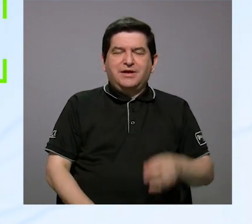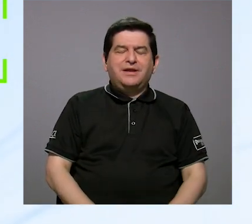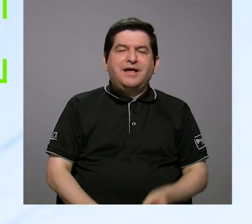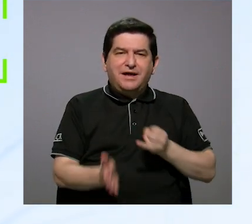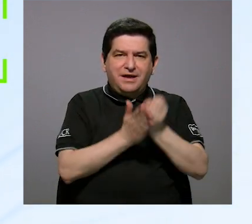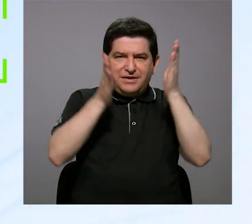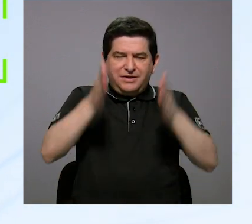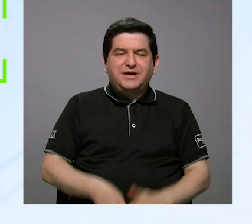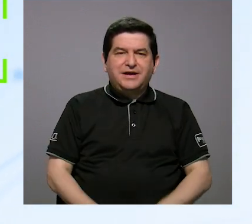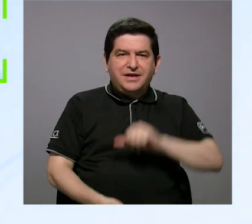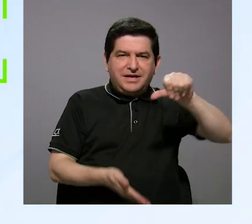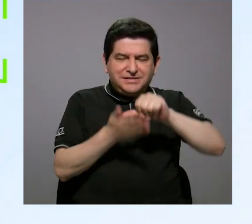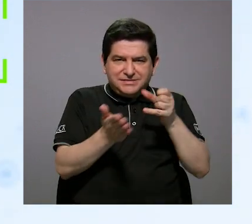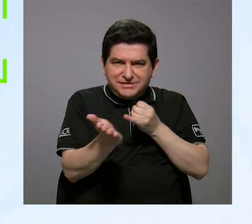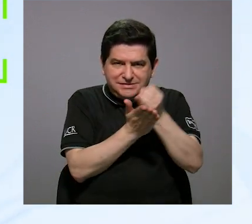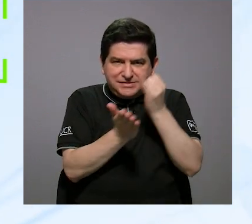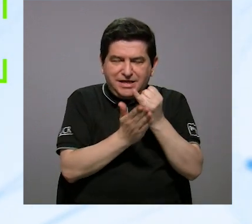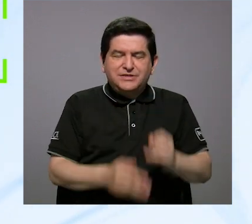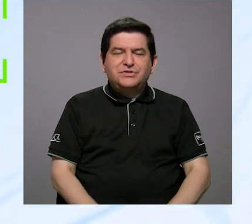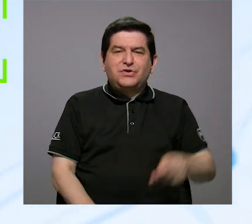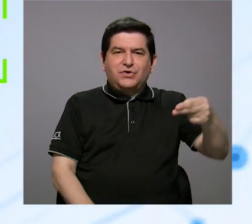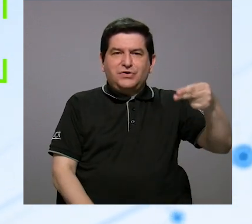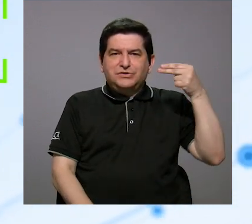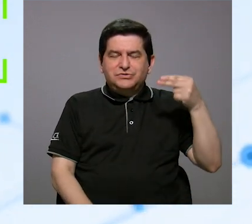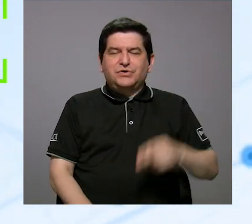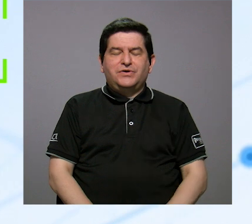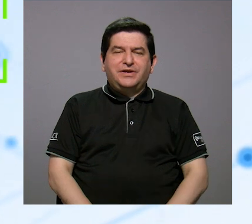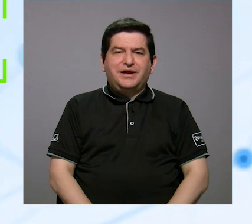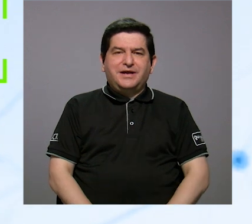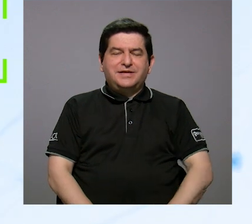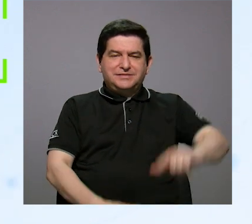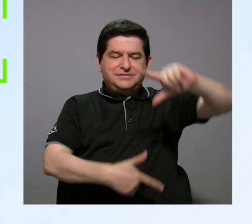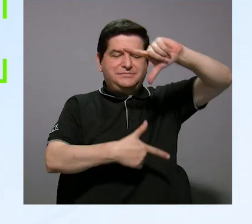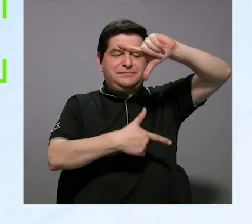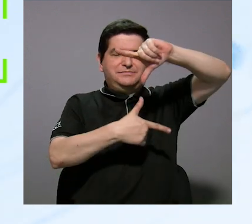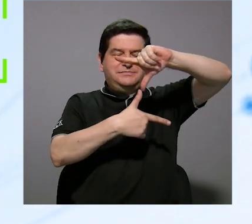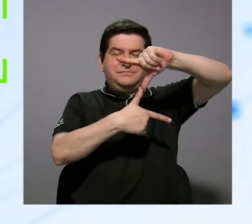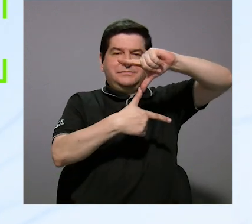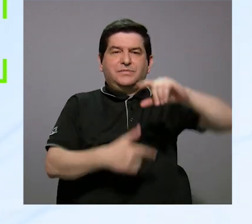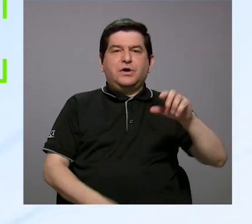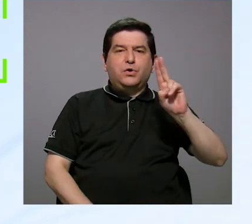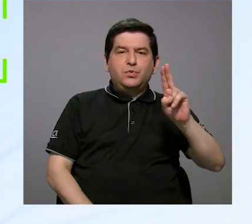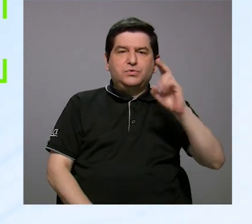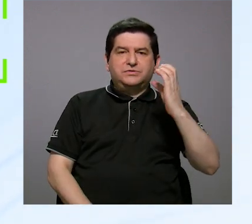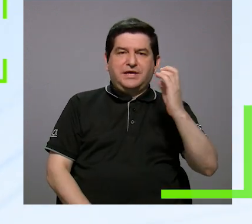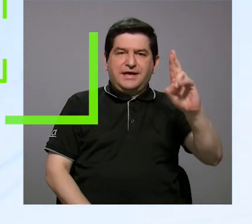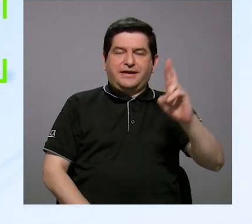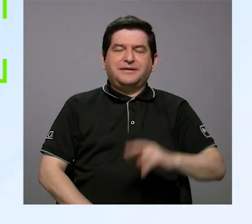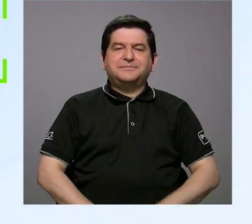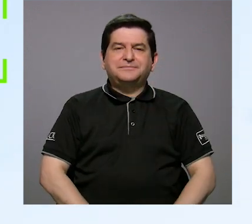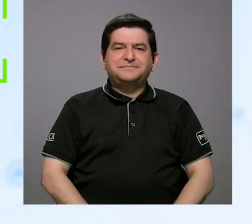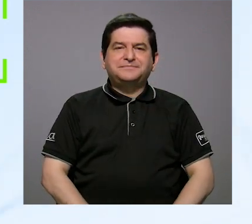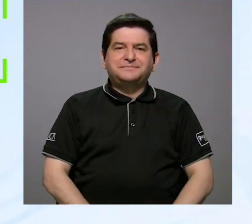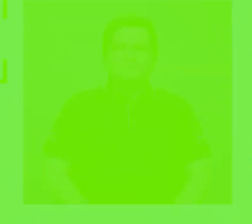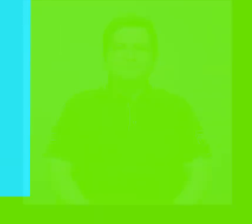e investigador del Centro de Investigaciones Históricas de América Central de la Universidad de Costa